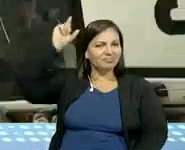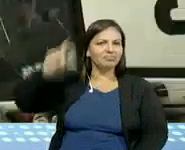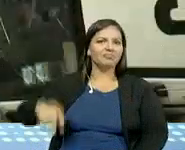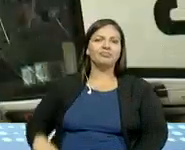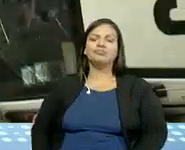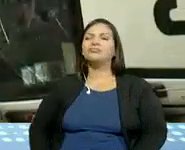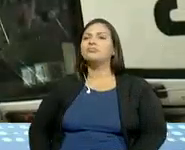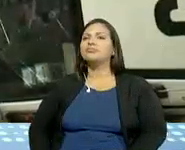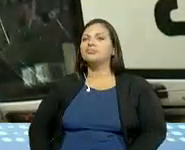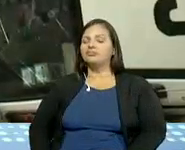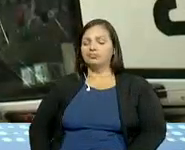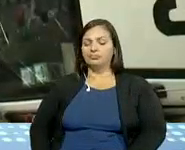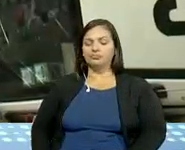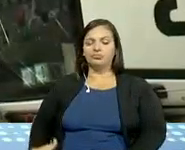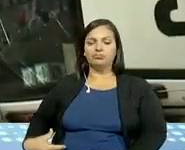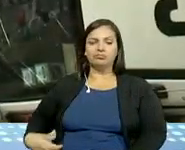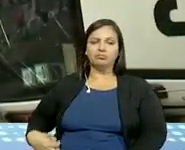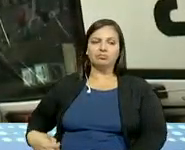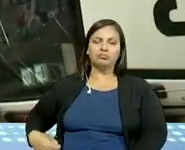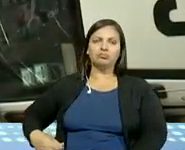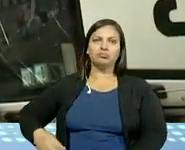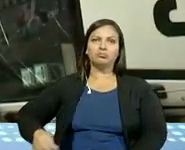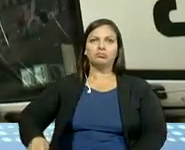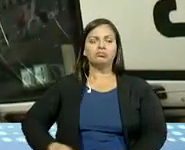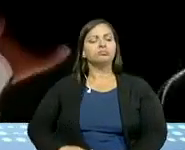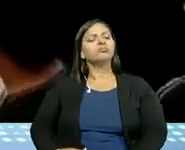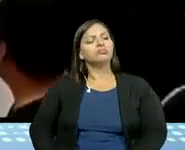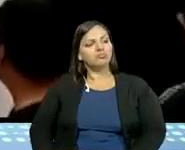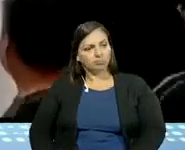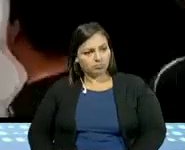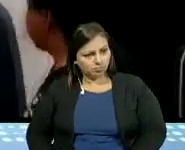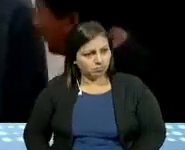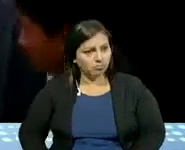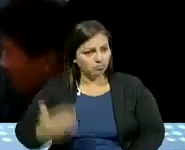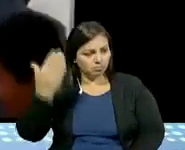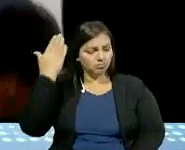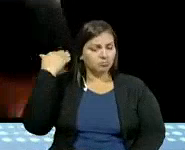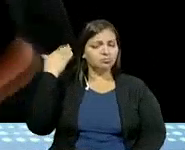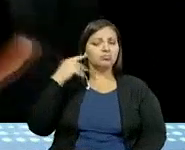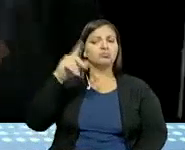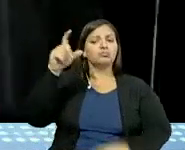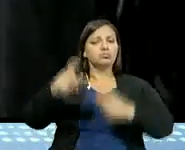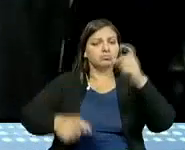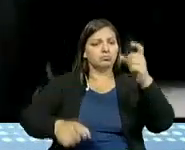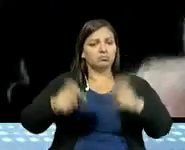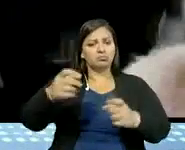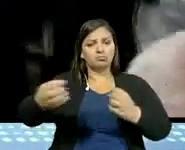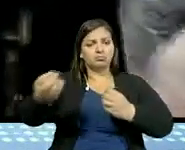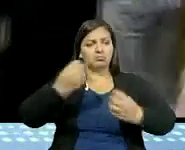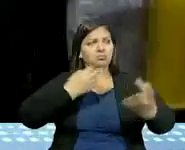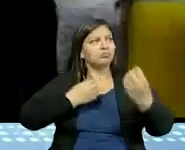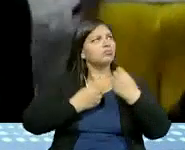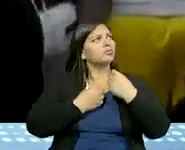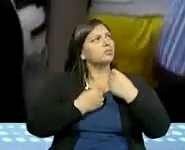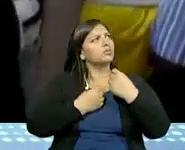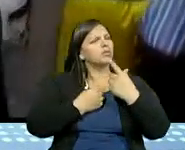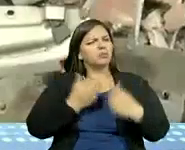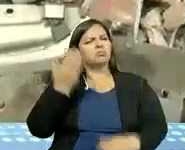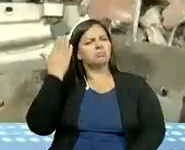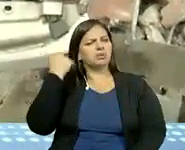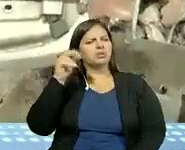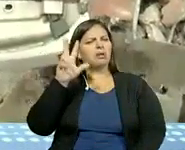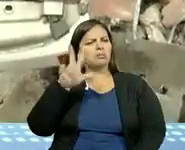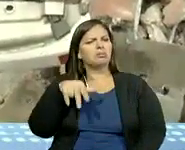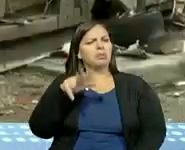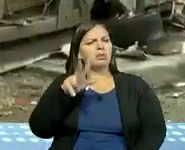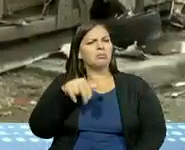Bueno, nosotros aquí esta intersección sí la hemos intervenido. Nosotros, yo estuve aquí hace 3 meses más o menos, y aquí se